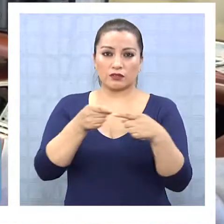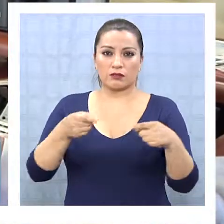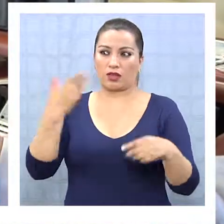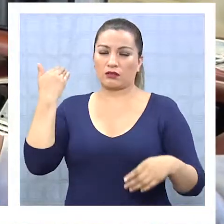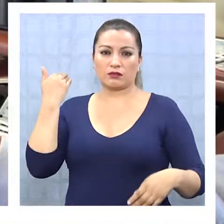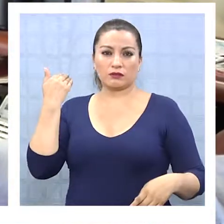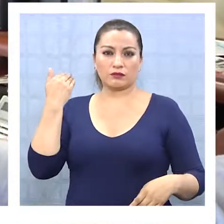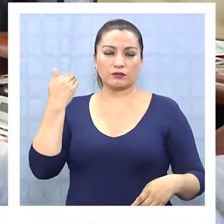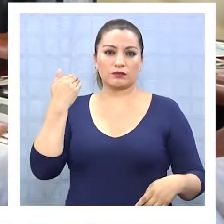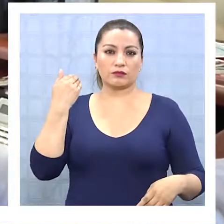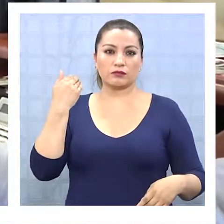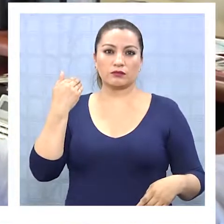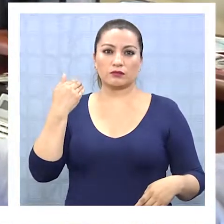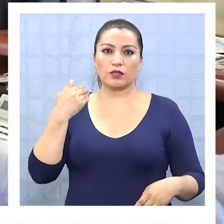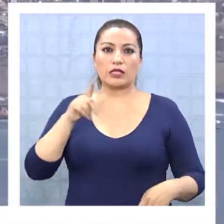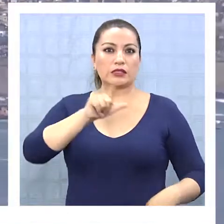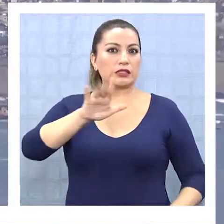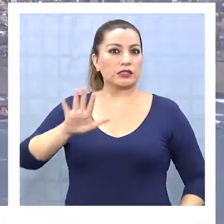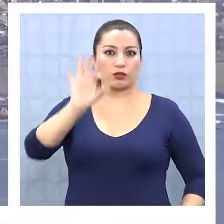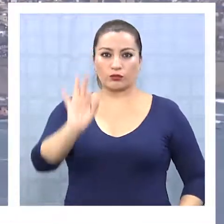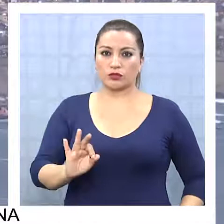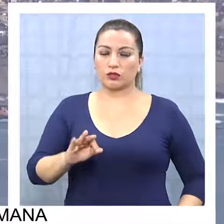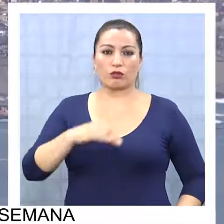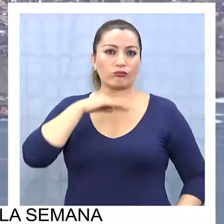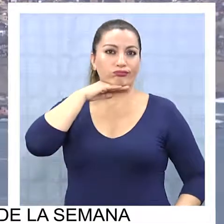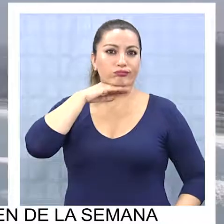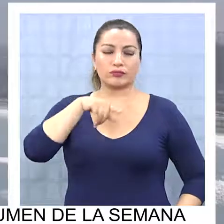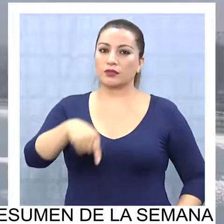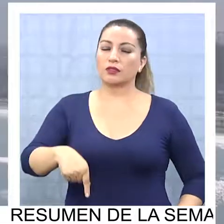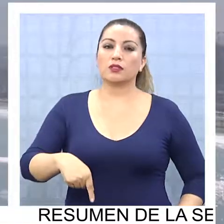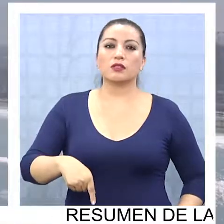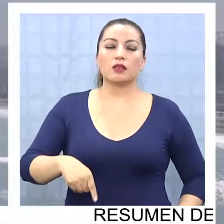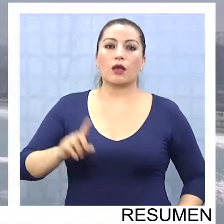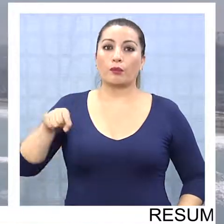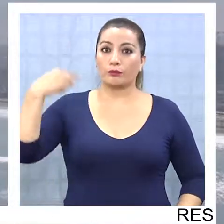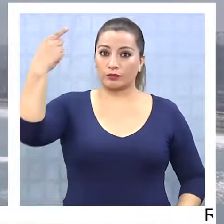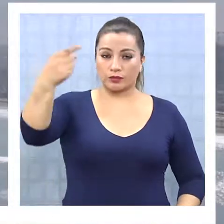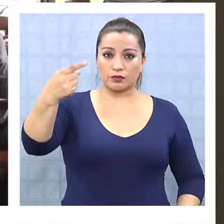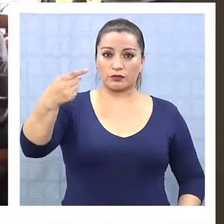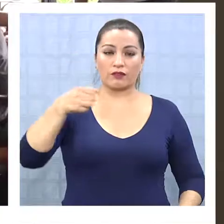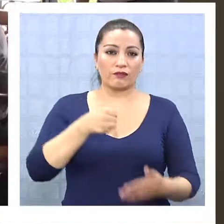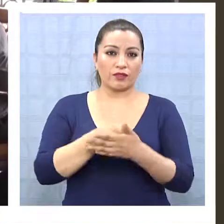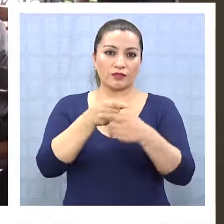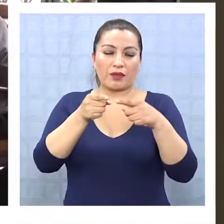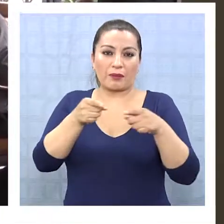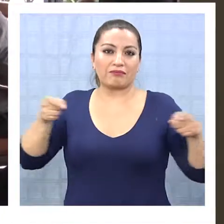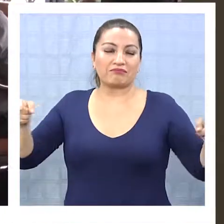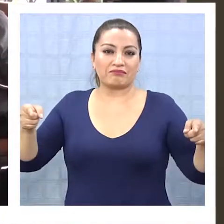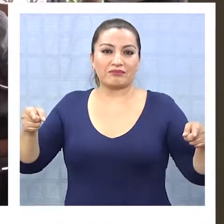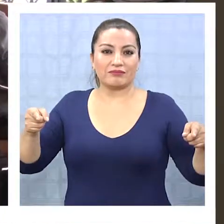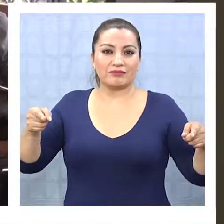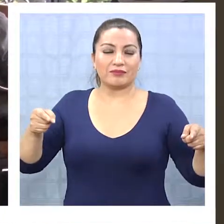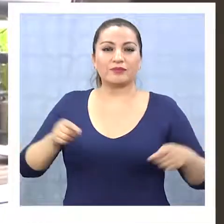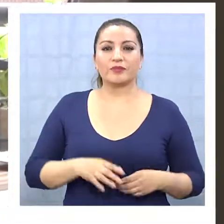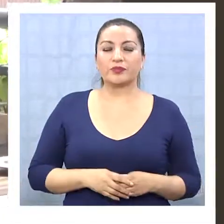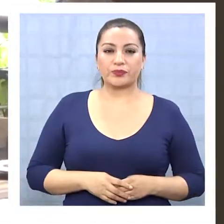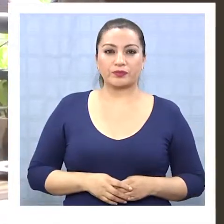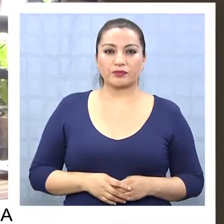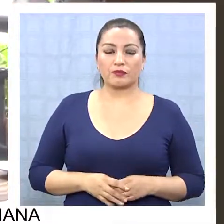ahora este fin de semana que pasó, por lo menos tuvimos un 75% de ocupación y lo que se viene también para este fin de semana a largo,